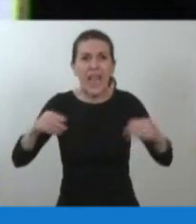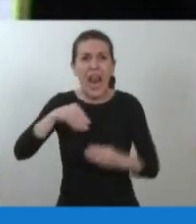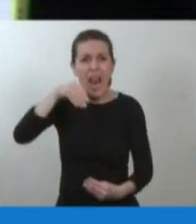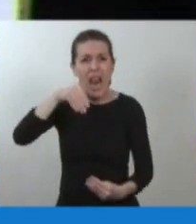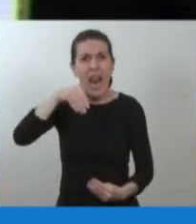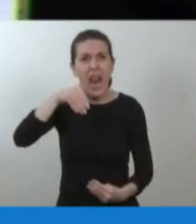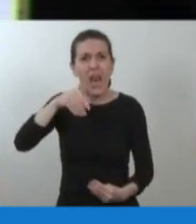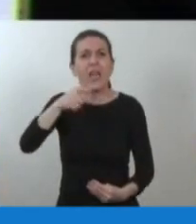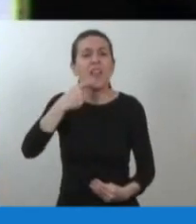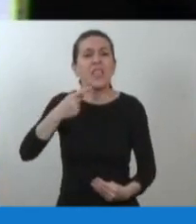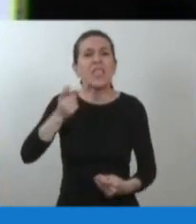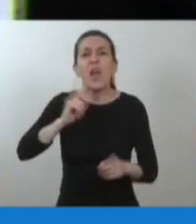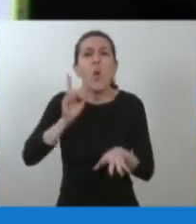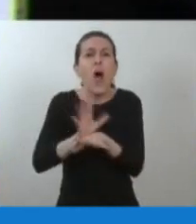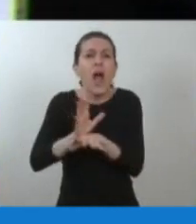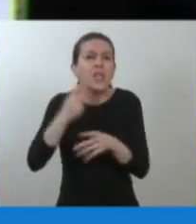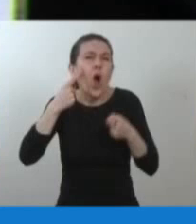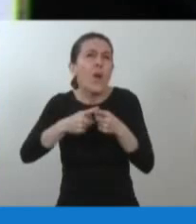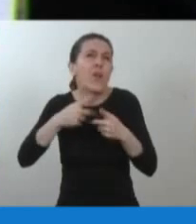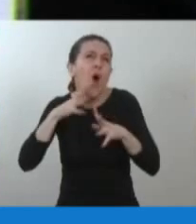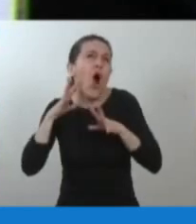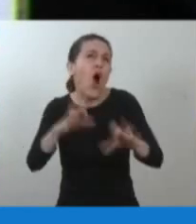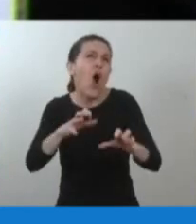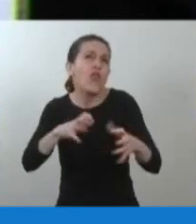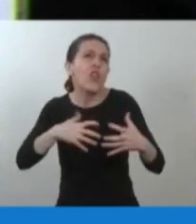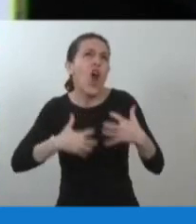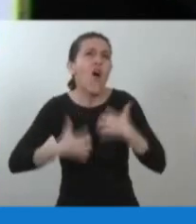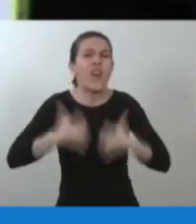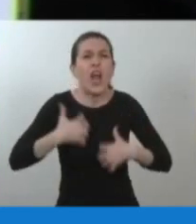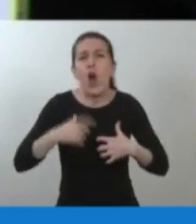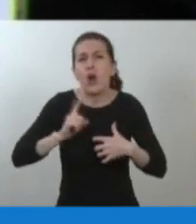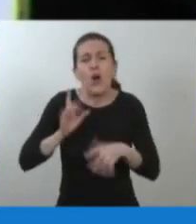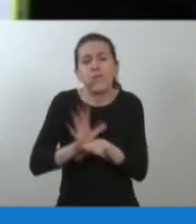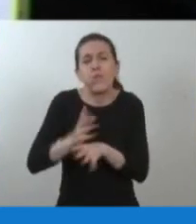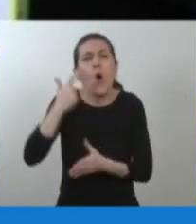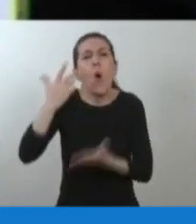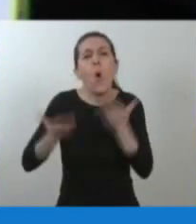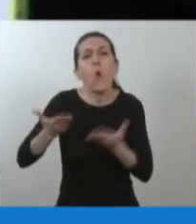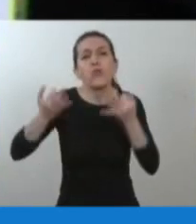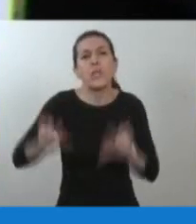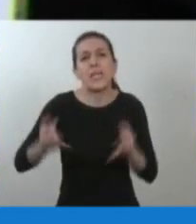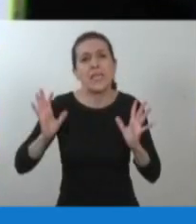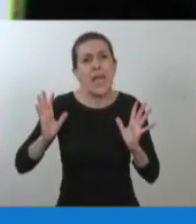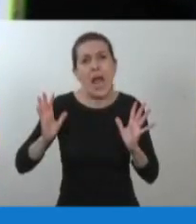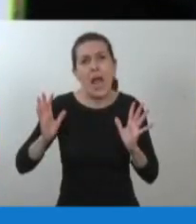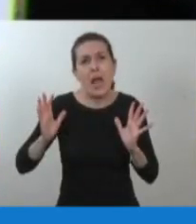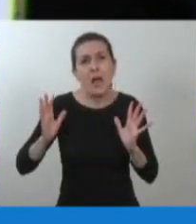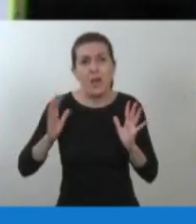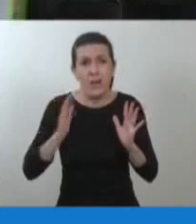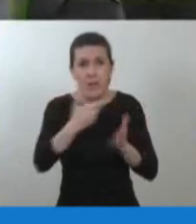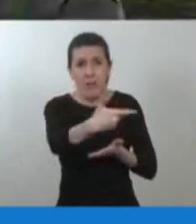no es el odio no es el rencor es injusticia y hace muy bien en